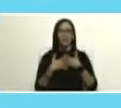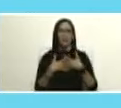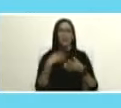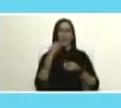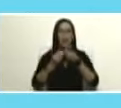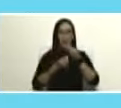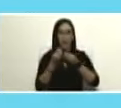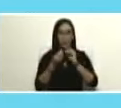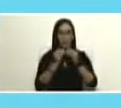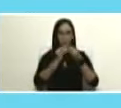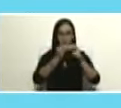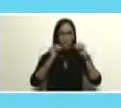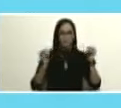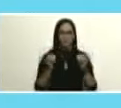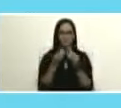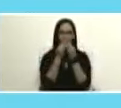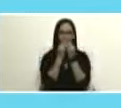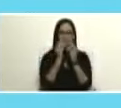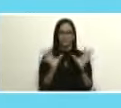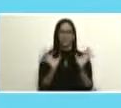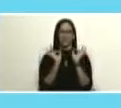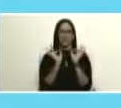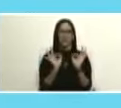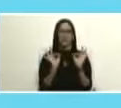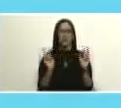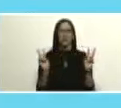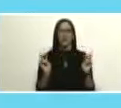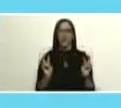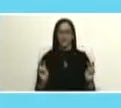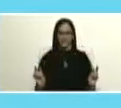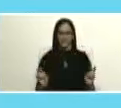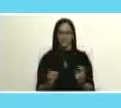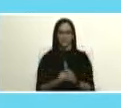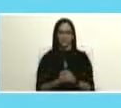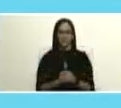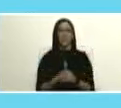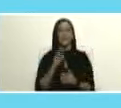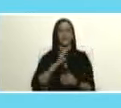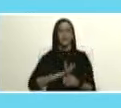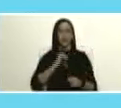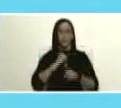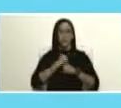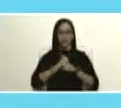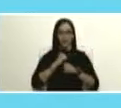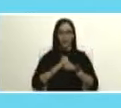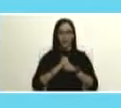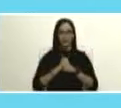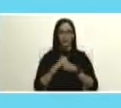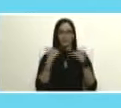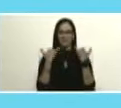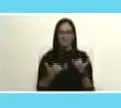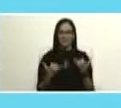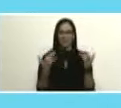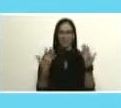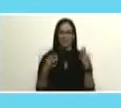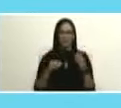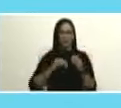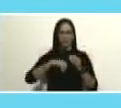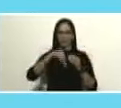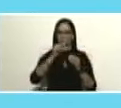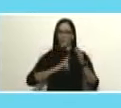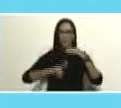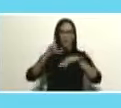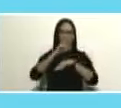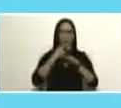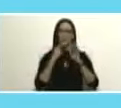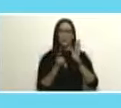hemos reparado y la hemos dejado de paquete. La estamos trabajando llave en mano, como el Pérez Bonalde,